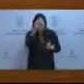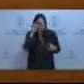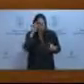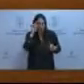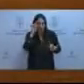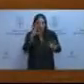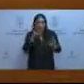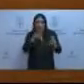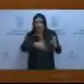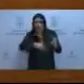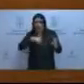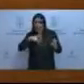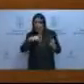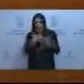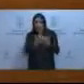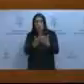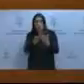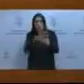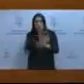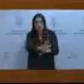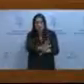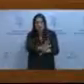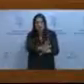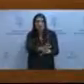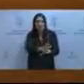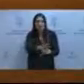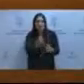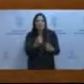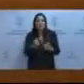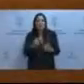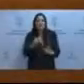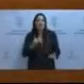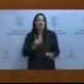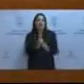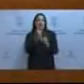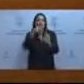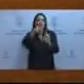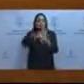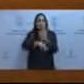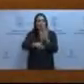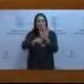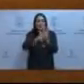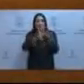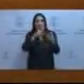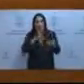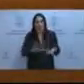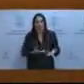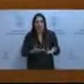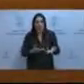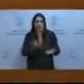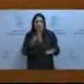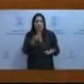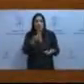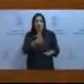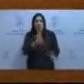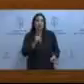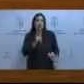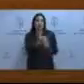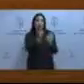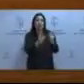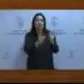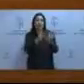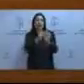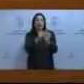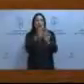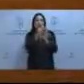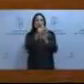estas propuestas de ingeniería legal se oponen frontalmente a la normativa legislativa vigente. De hecho, contravienen los objetivos marcados en